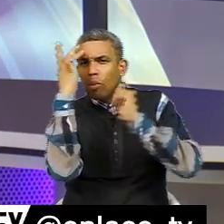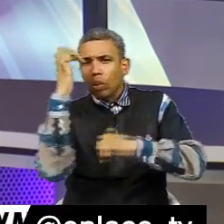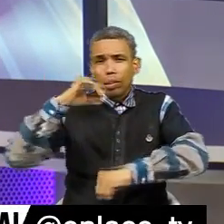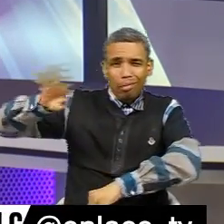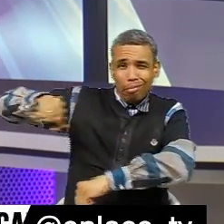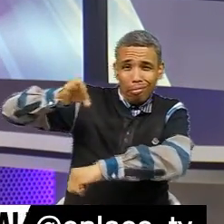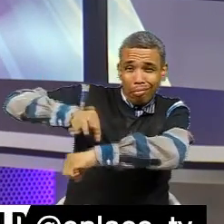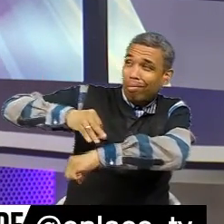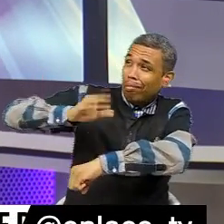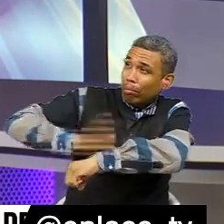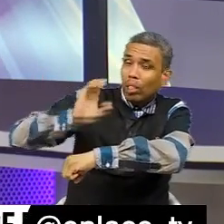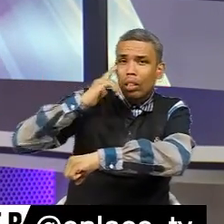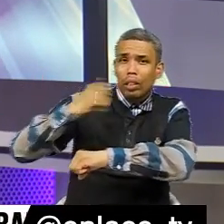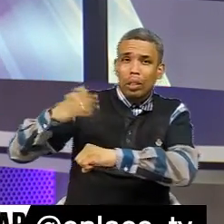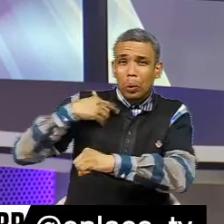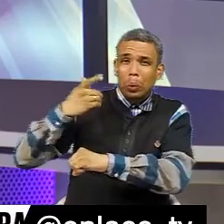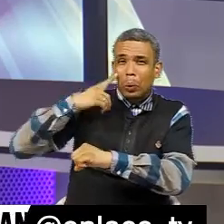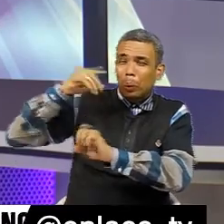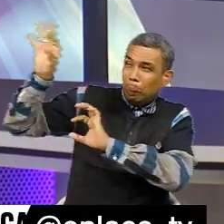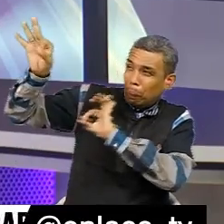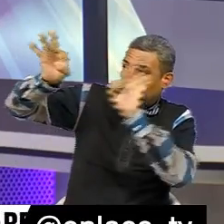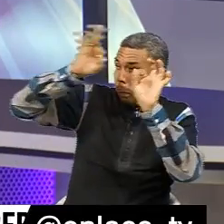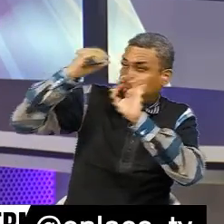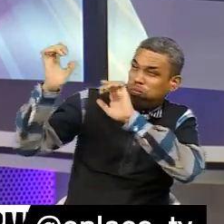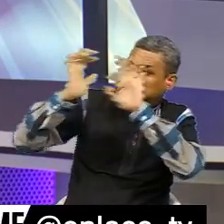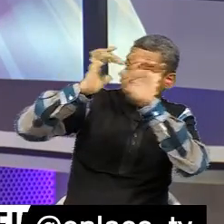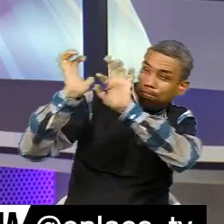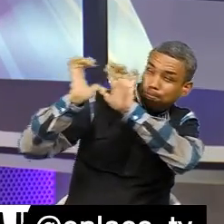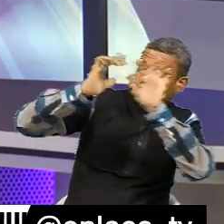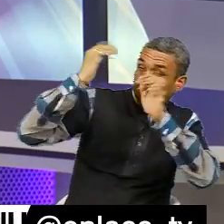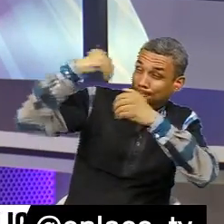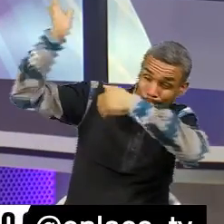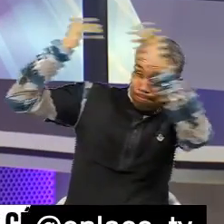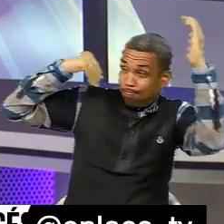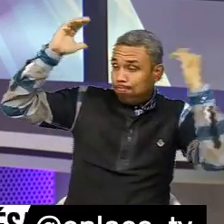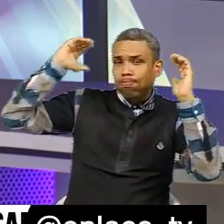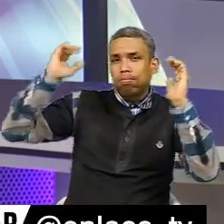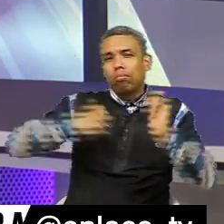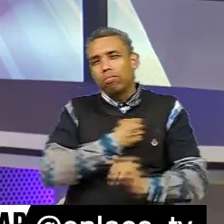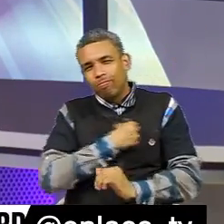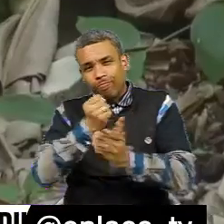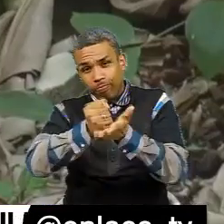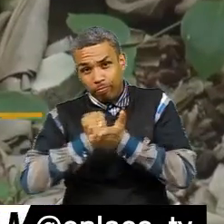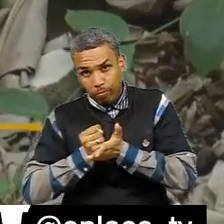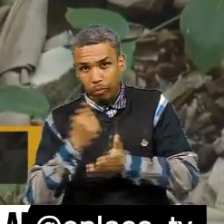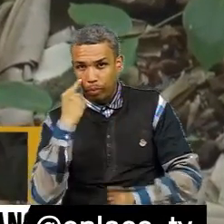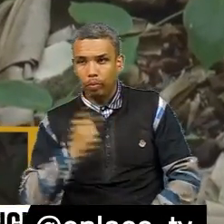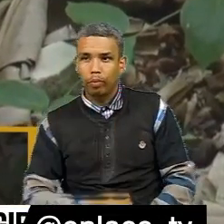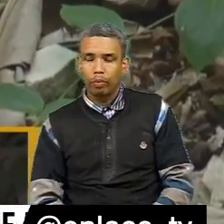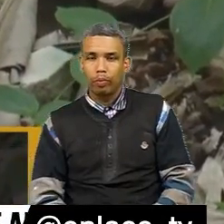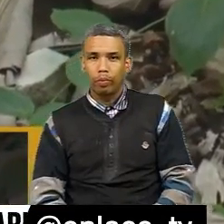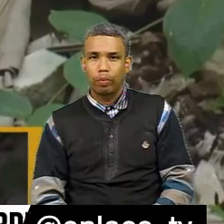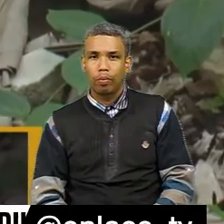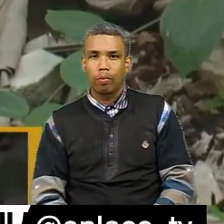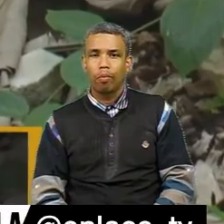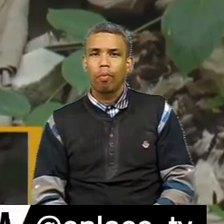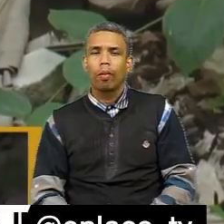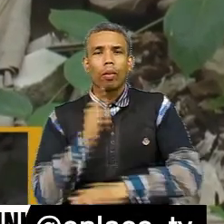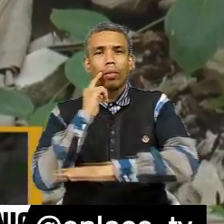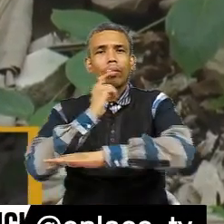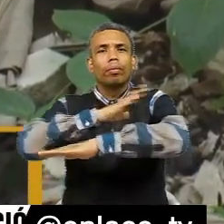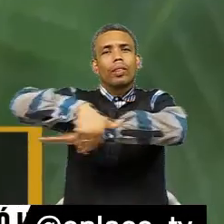quien competa el cierre definitivo de pozos de agua potable que ya cumplieron su vida útil. A lo largo de un tramo de la carrera